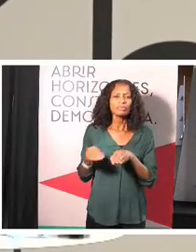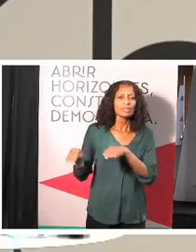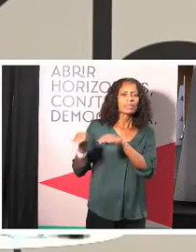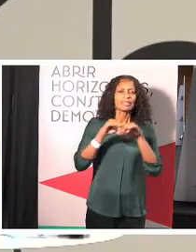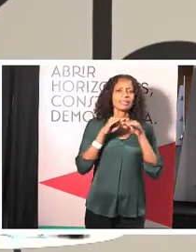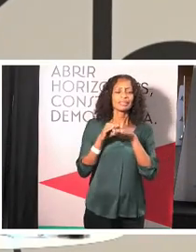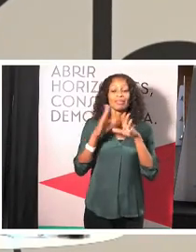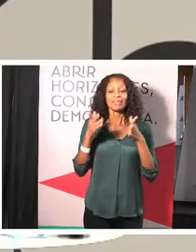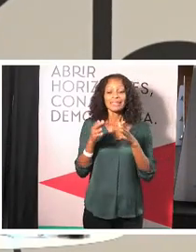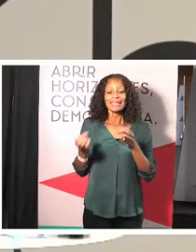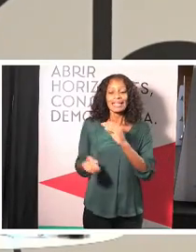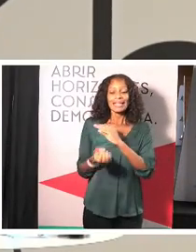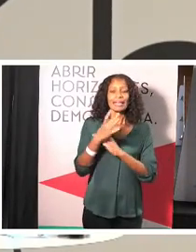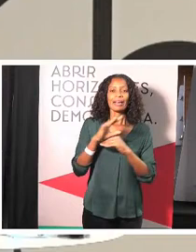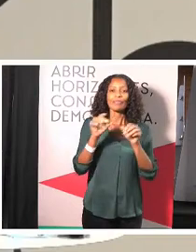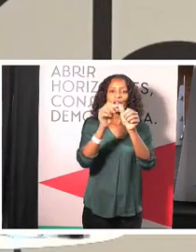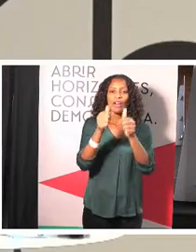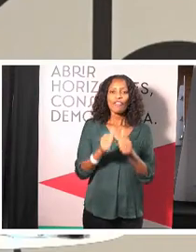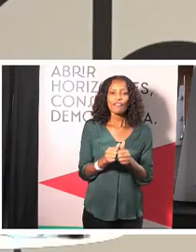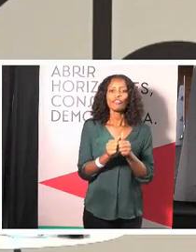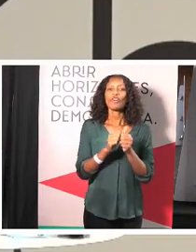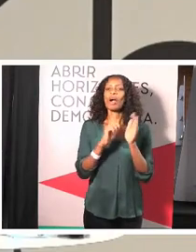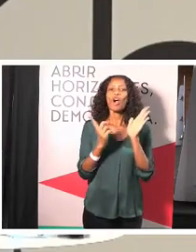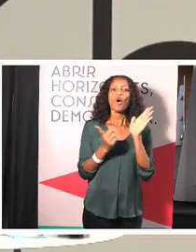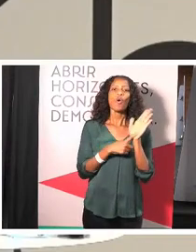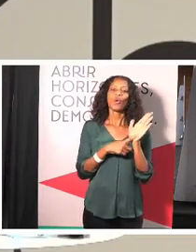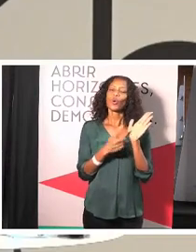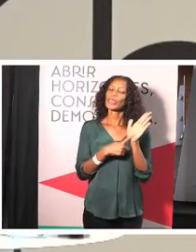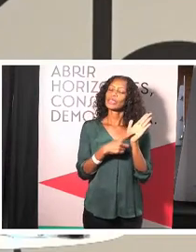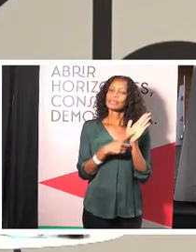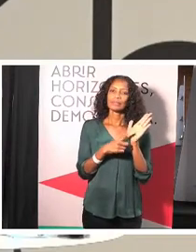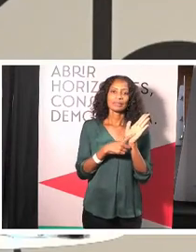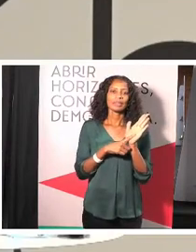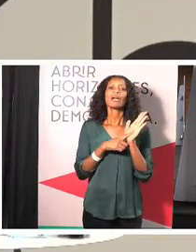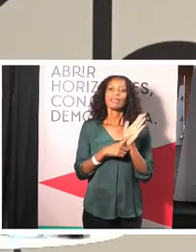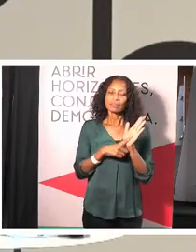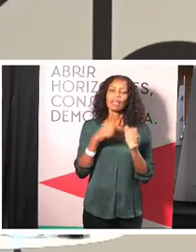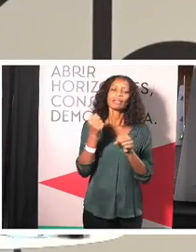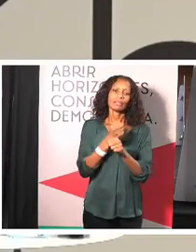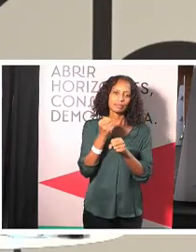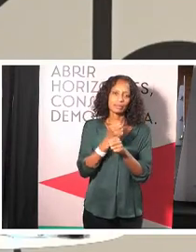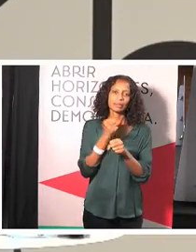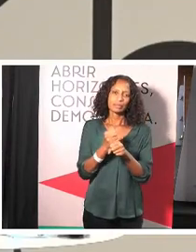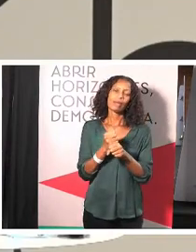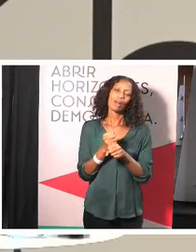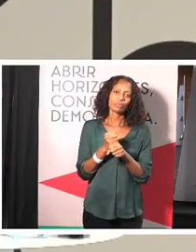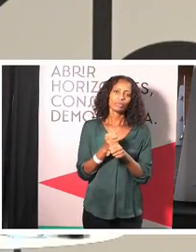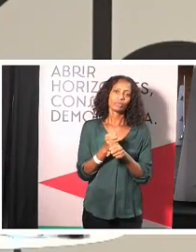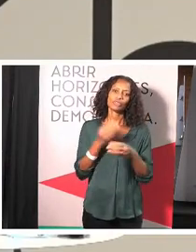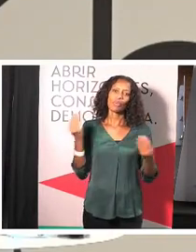de relación laboral que va a ser aún más efectiva, porque va a conseguir el objeto básico